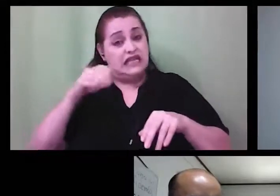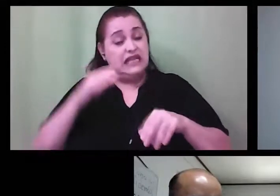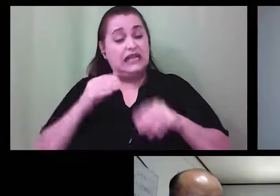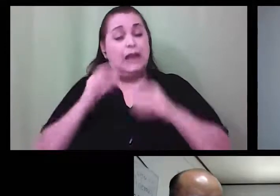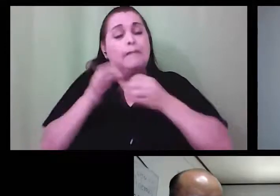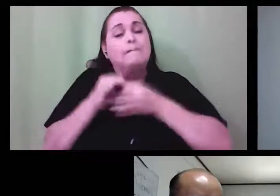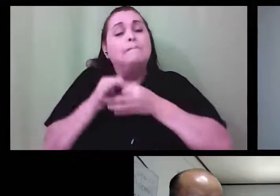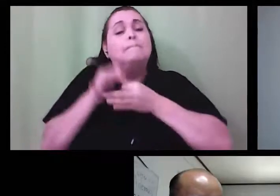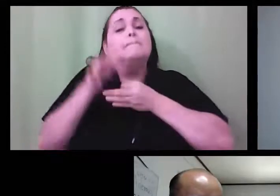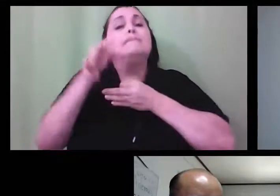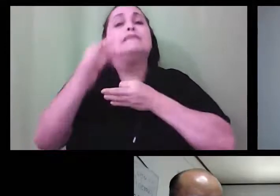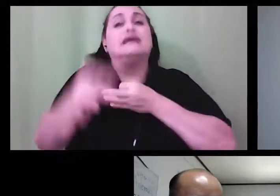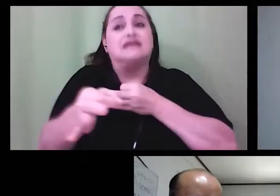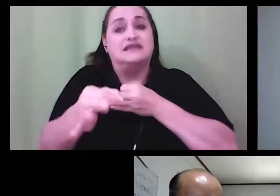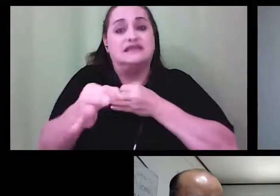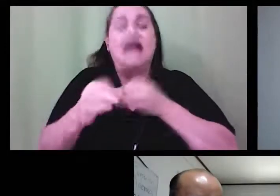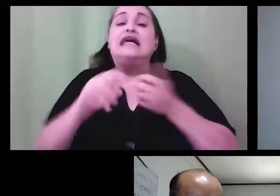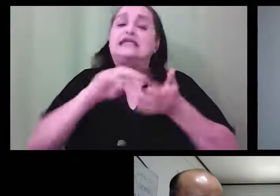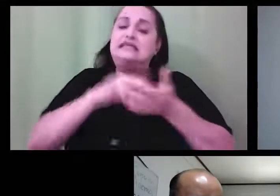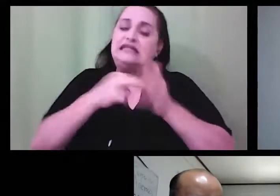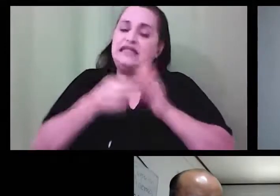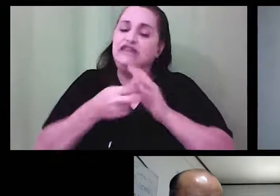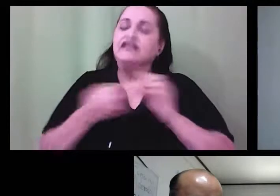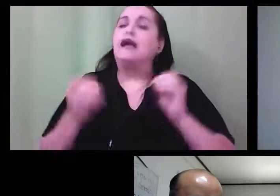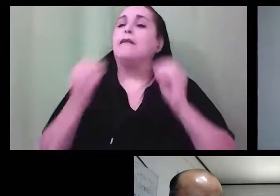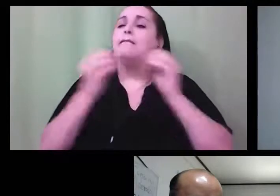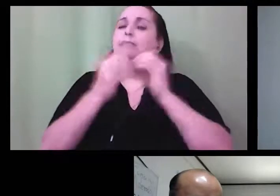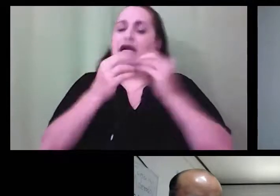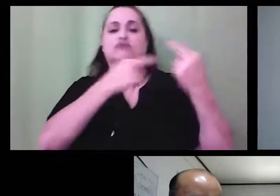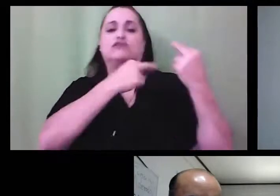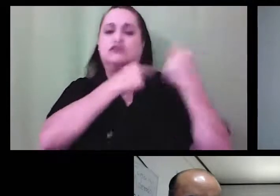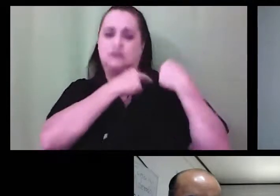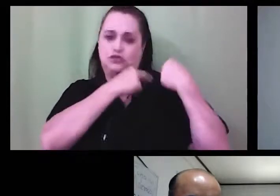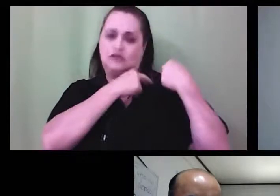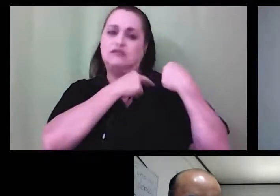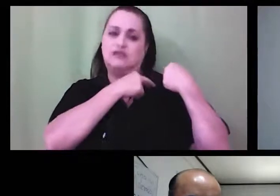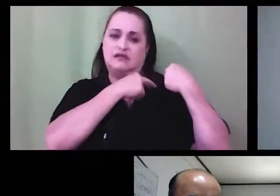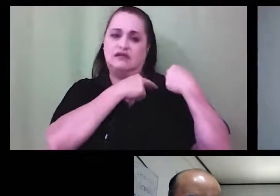más allá nos va a demandar más responsabilidad.